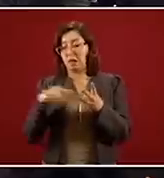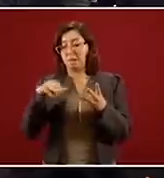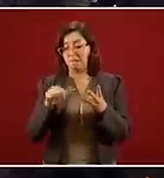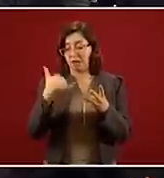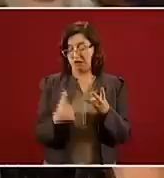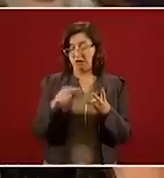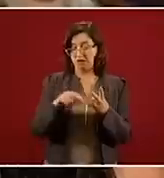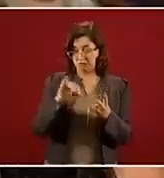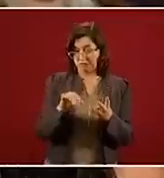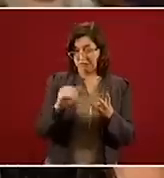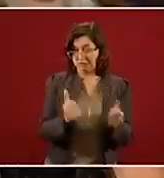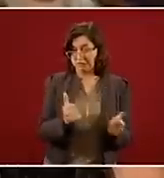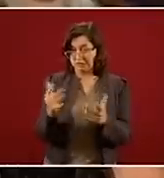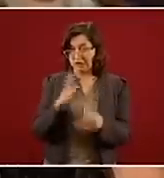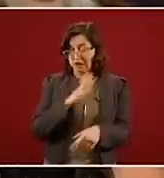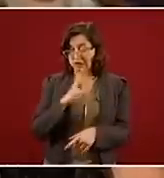tener